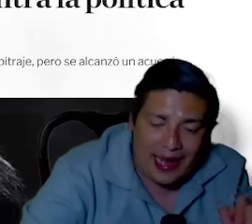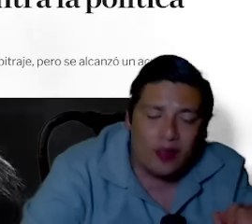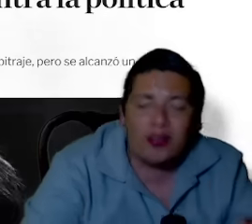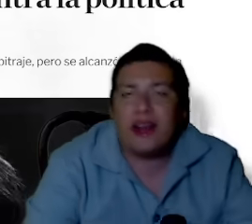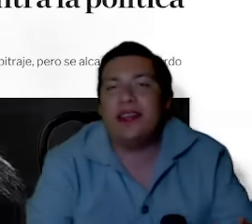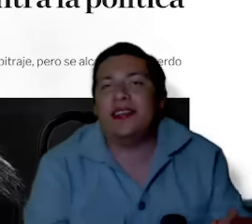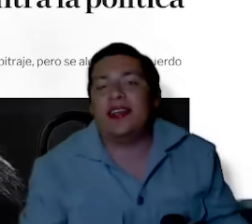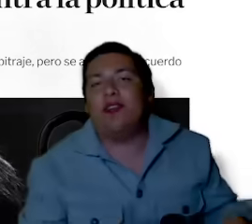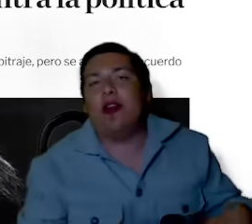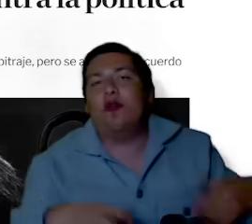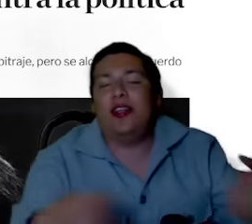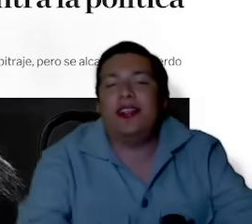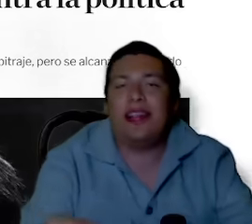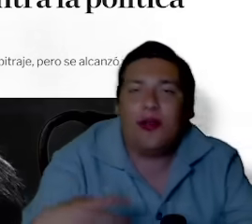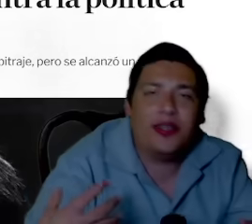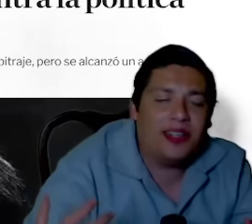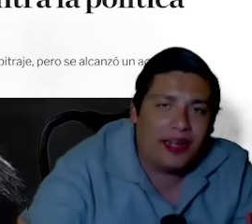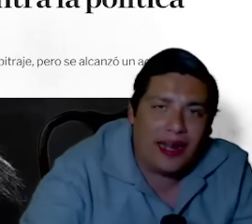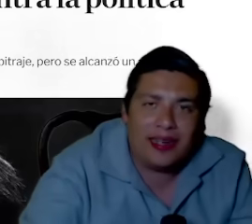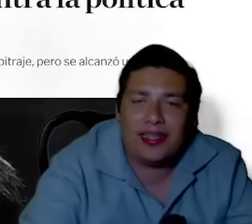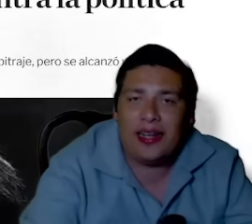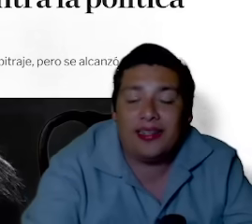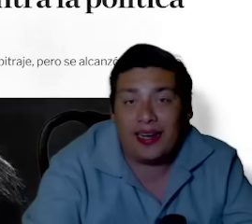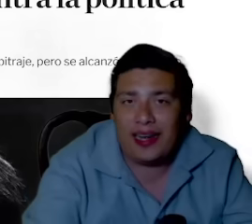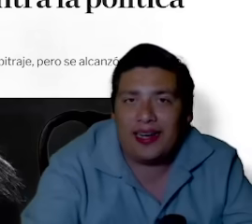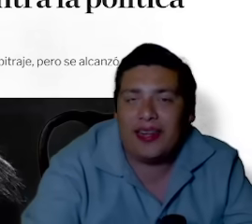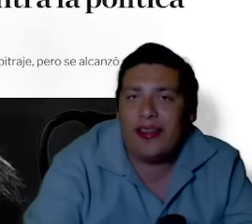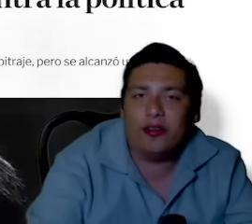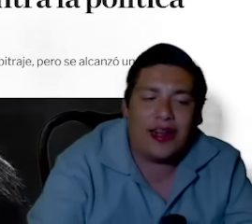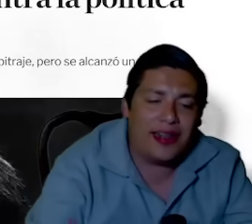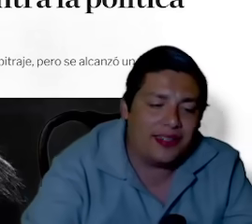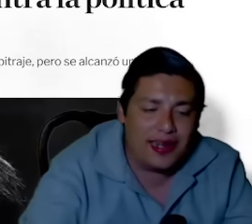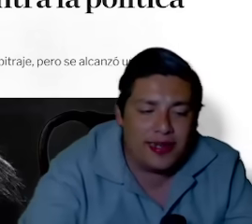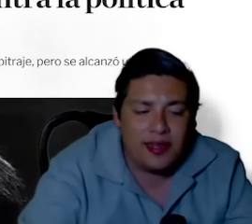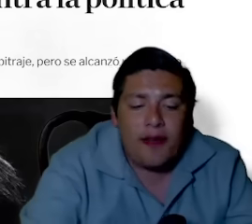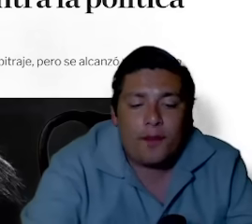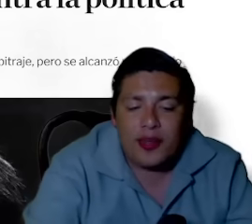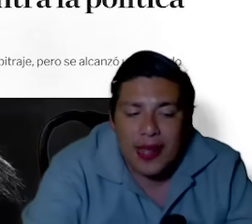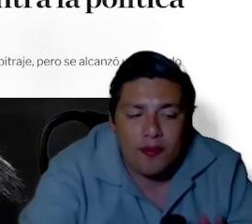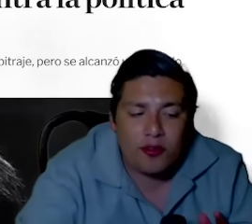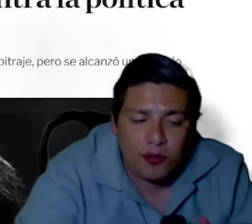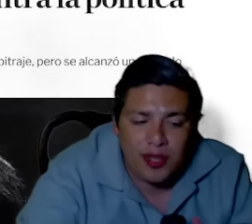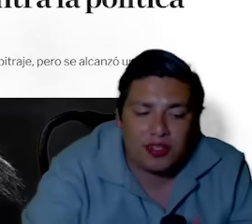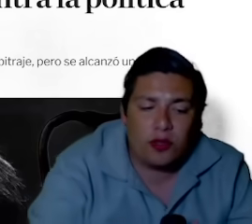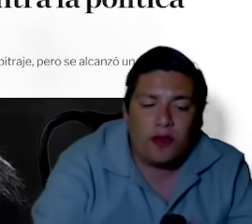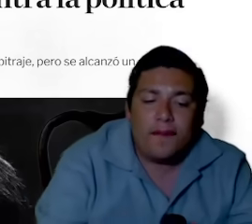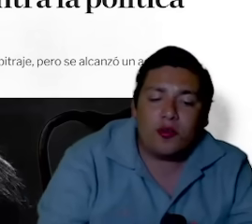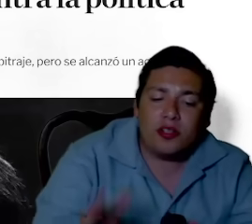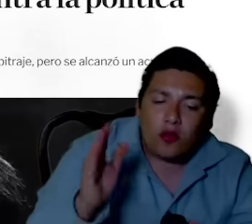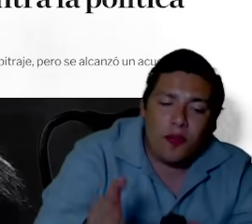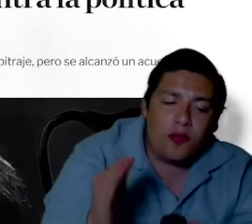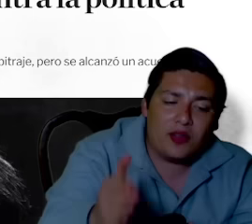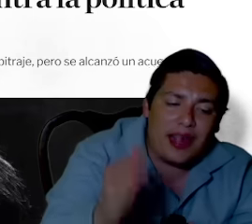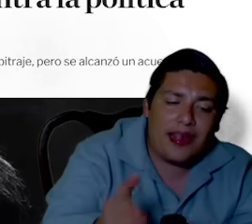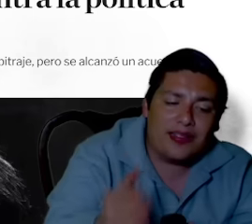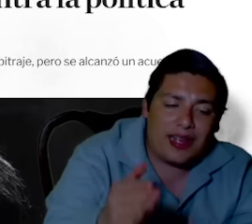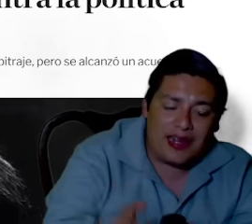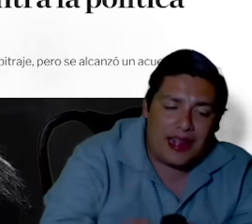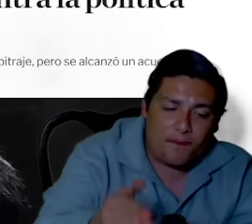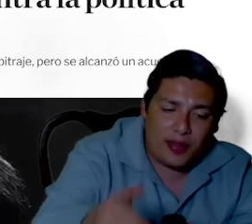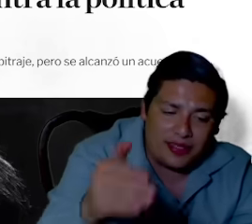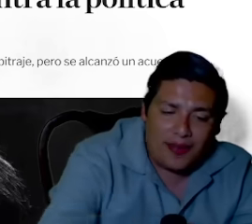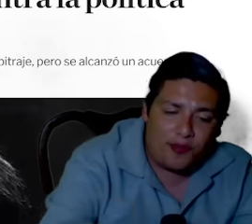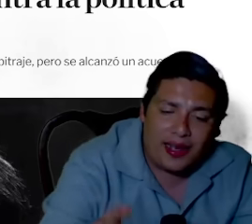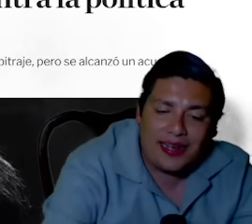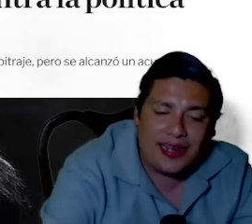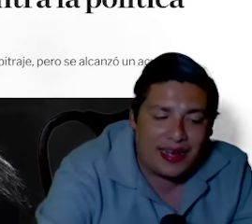Aunque la nota dice que no han utilizado esta cara esta carta de los aranceles pues ya hemos visto pues como ya